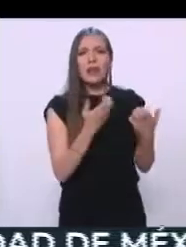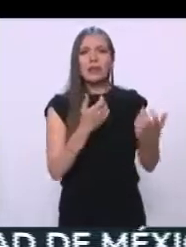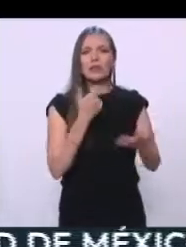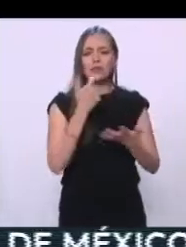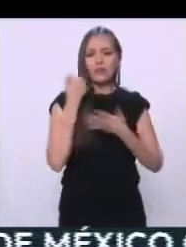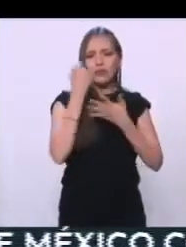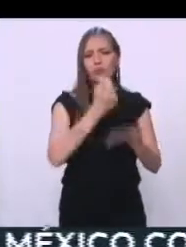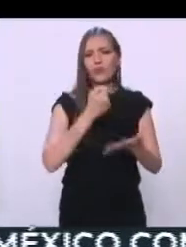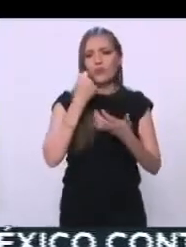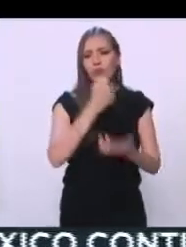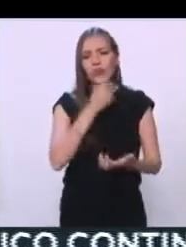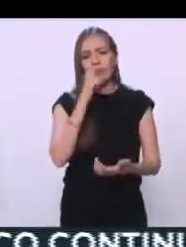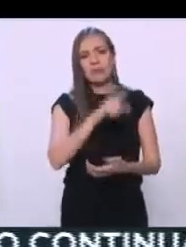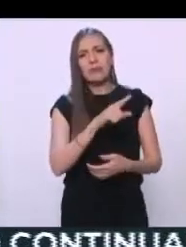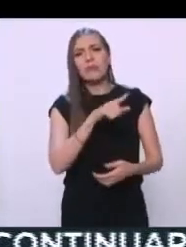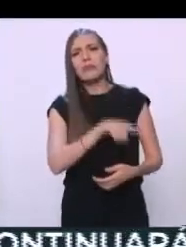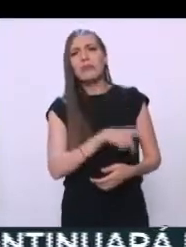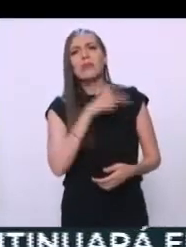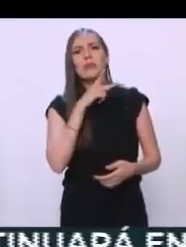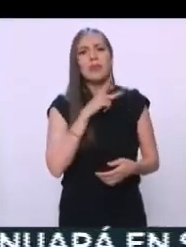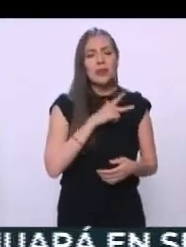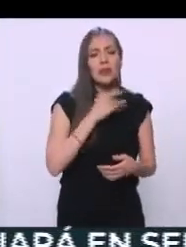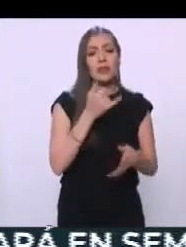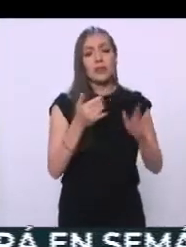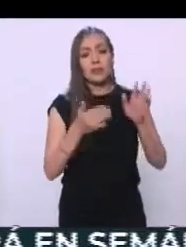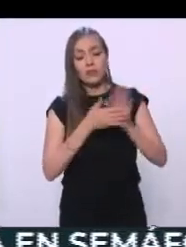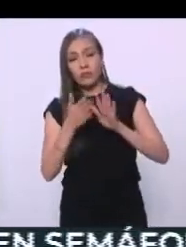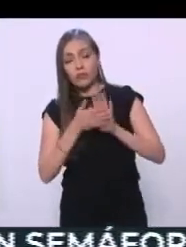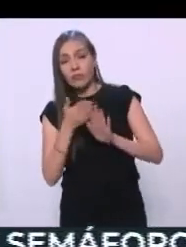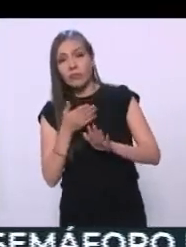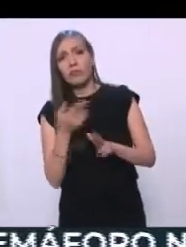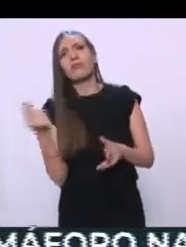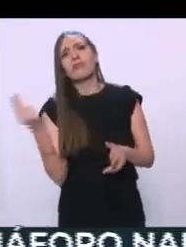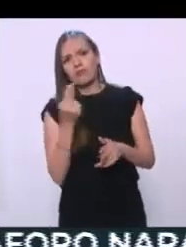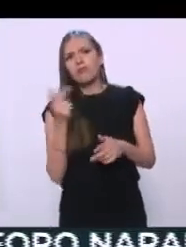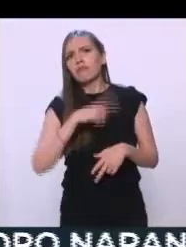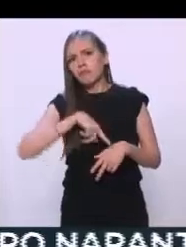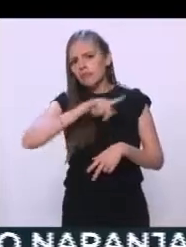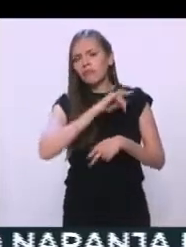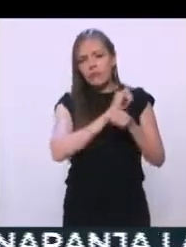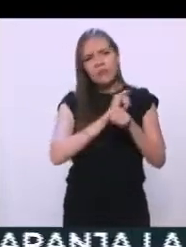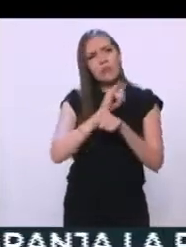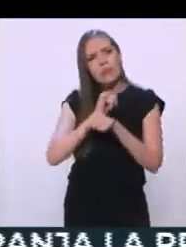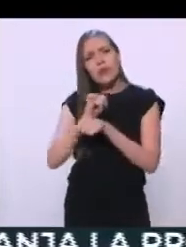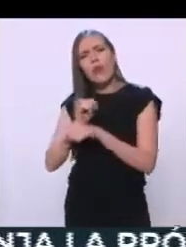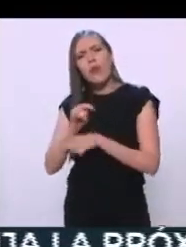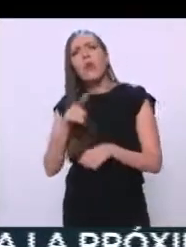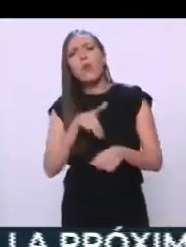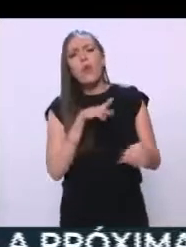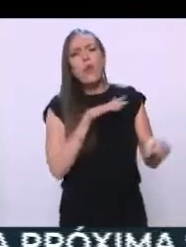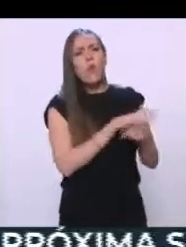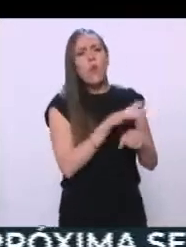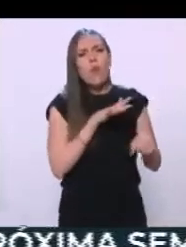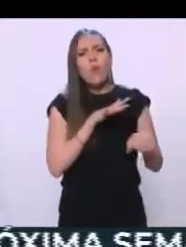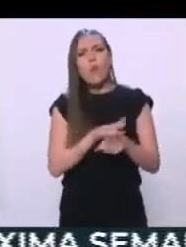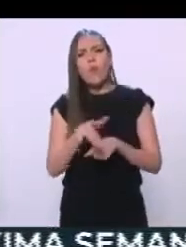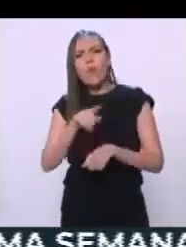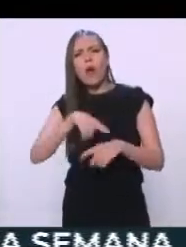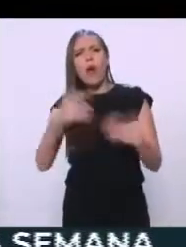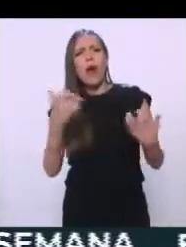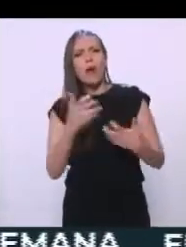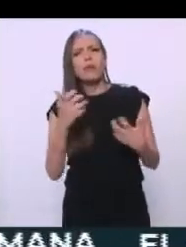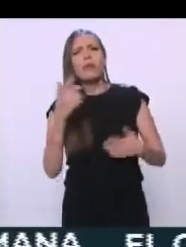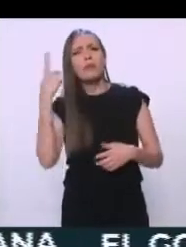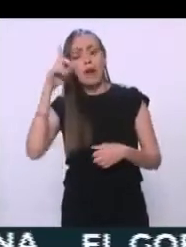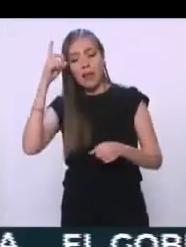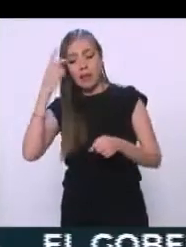y de la construcción, yo creo que valdría la pena revisar con lujo de detalle pues cuáles fueron las motivaciones que llevaron a los directores de Pemex